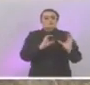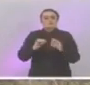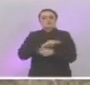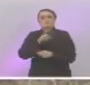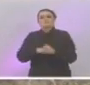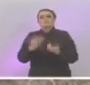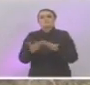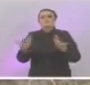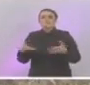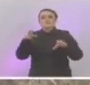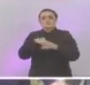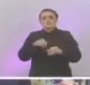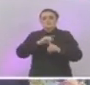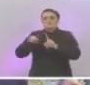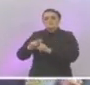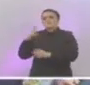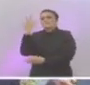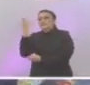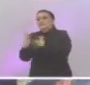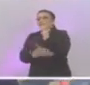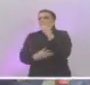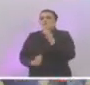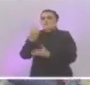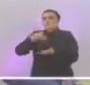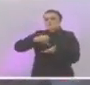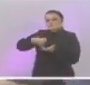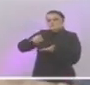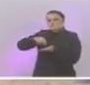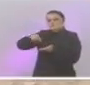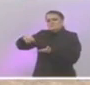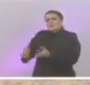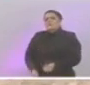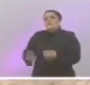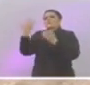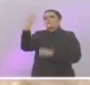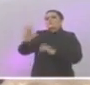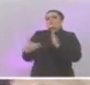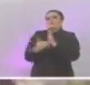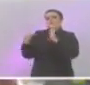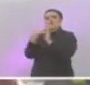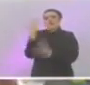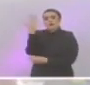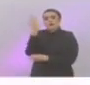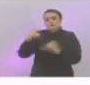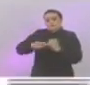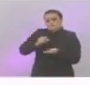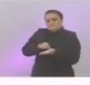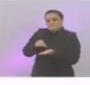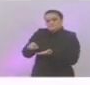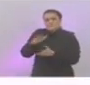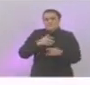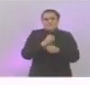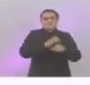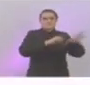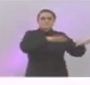se complementan con las acciones de reforestación, donde a la fecha hemos plantado ya más de 10 millones de arbolitos en todo el estado, y con